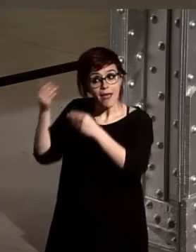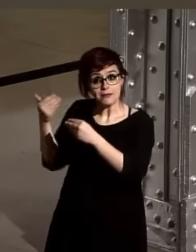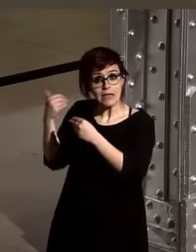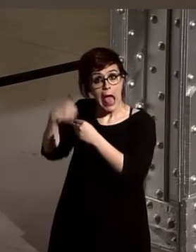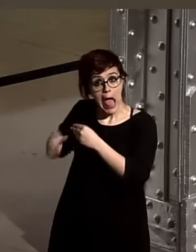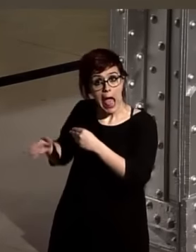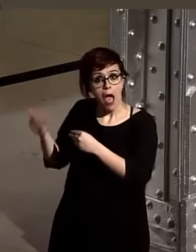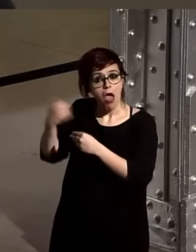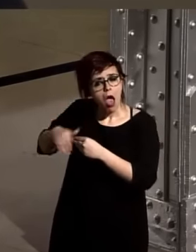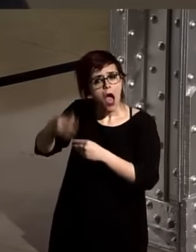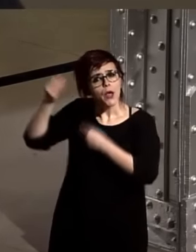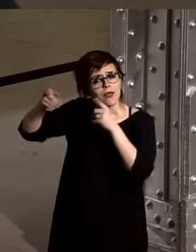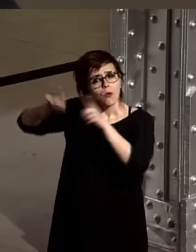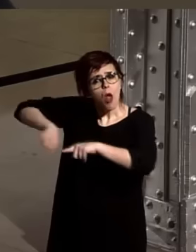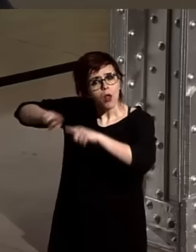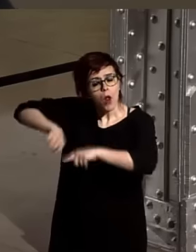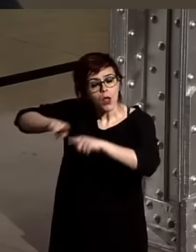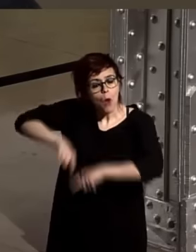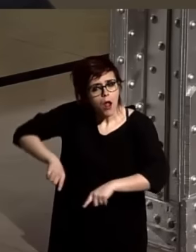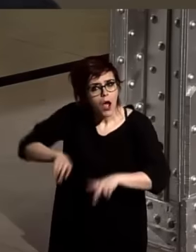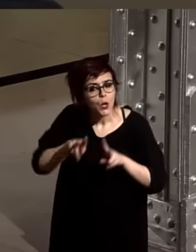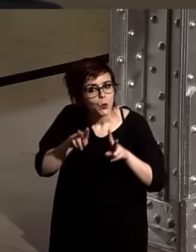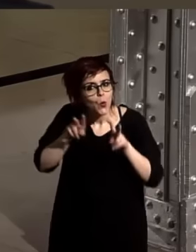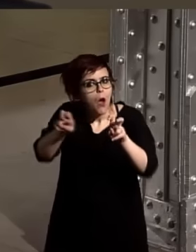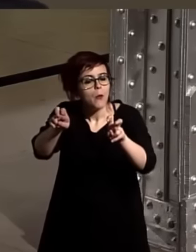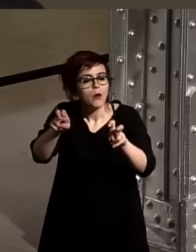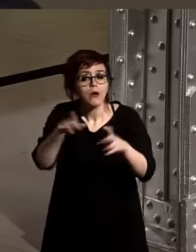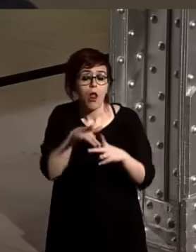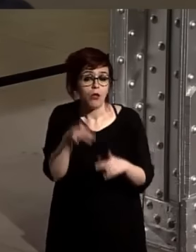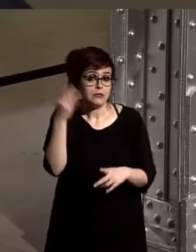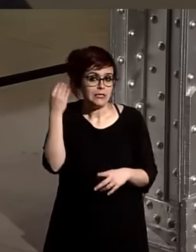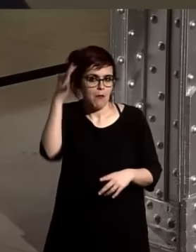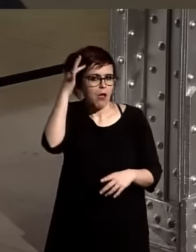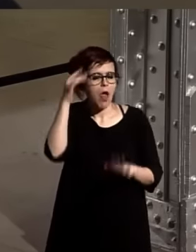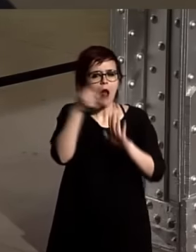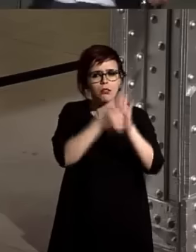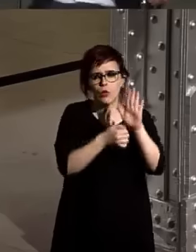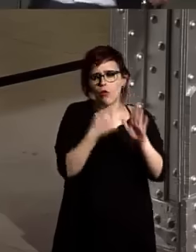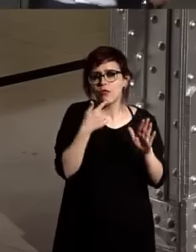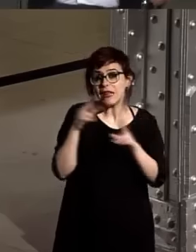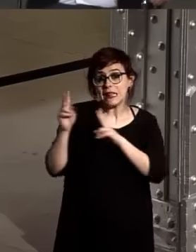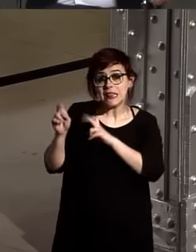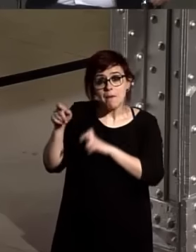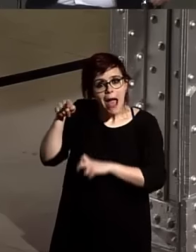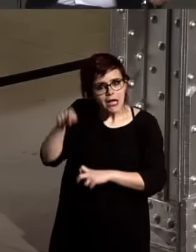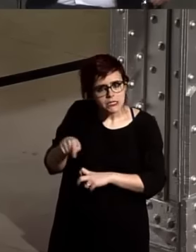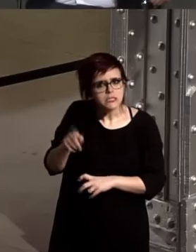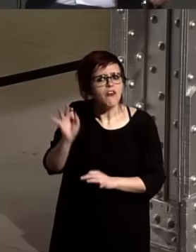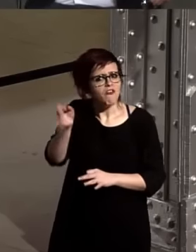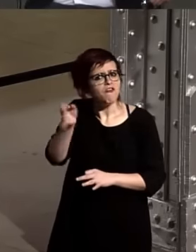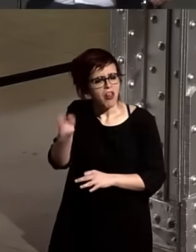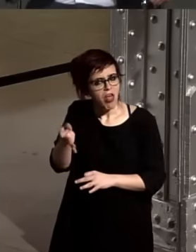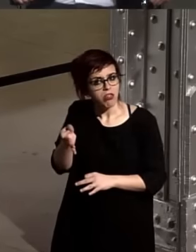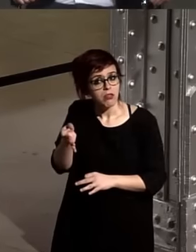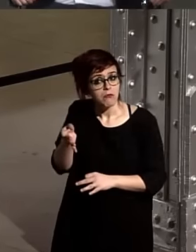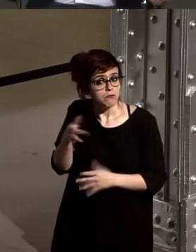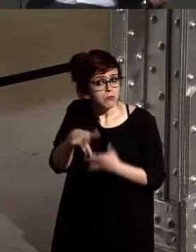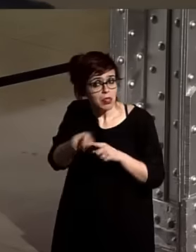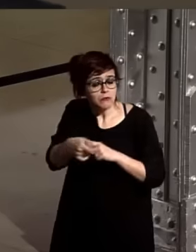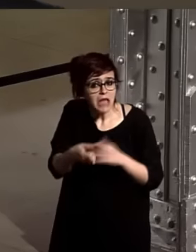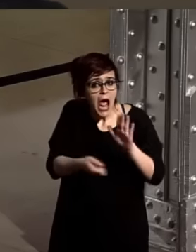es verdad si tú envías artículo diciendo todo eso que se pensaba sobre este tema es cierto pues no te lo